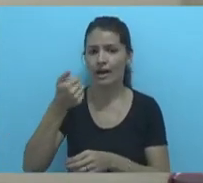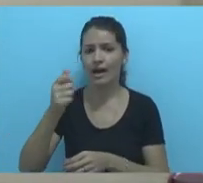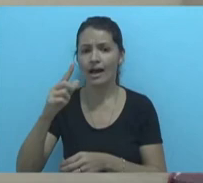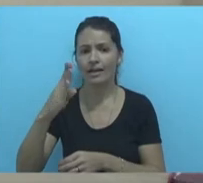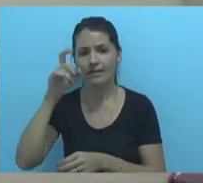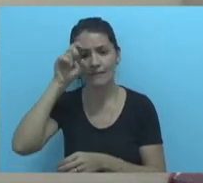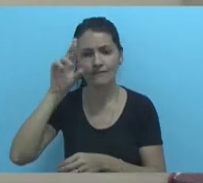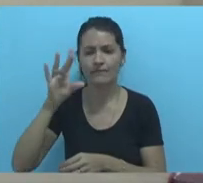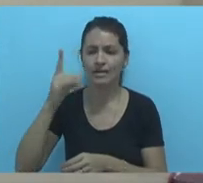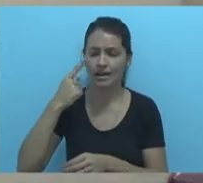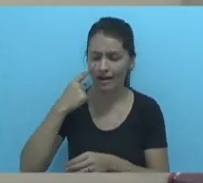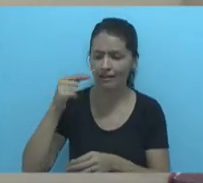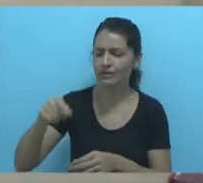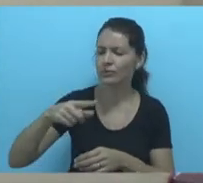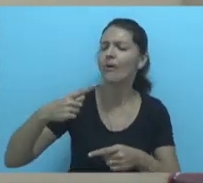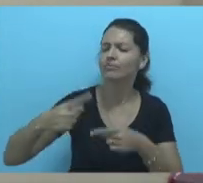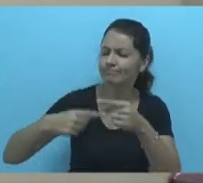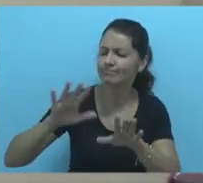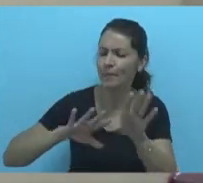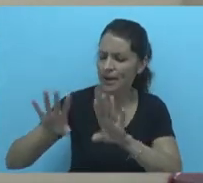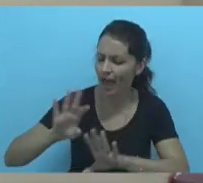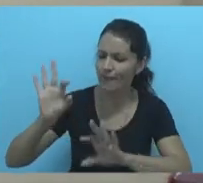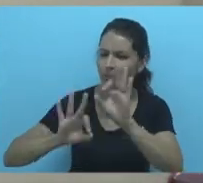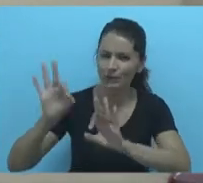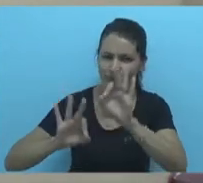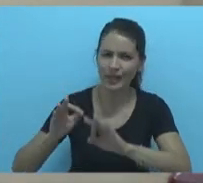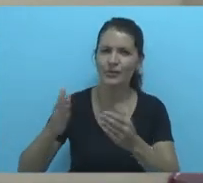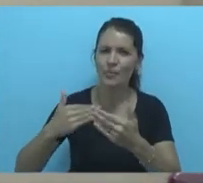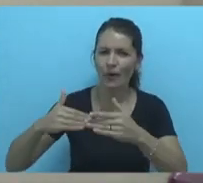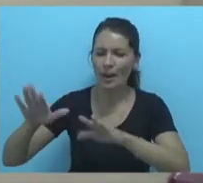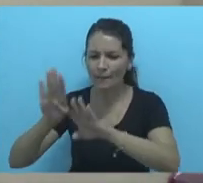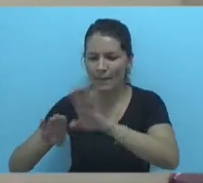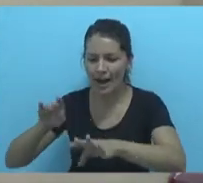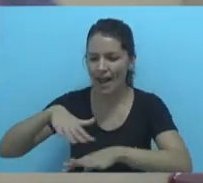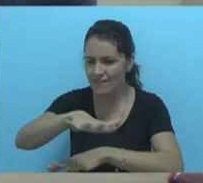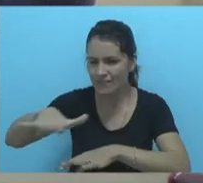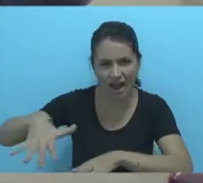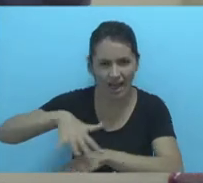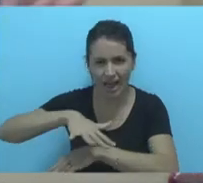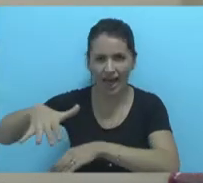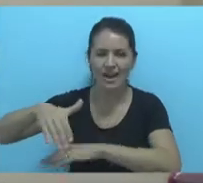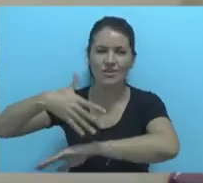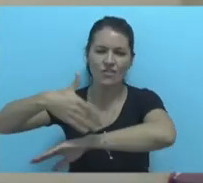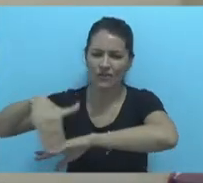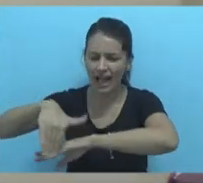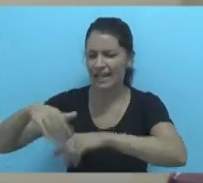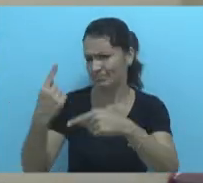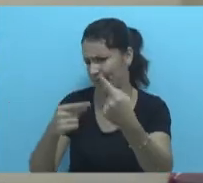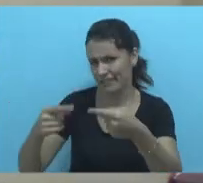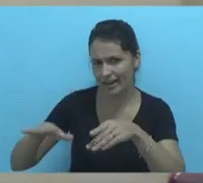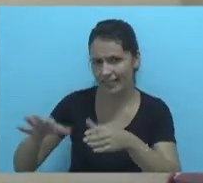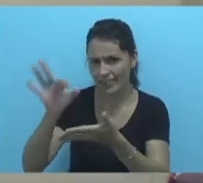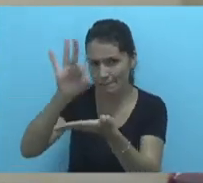ese momento, cuando estábamos desarrollando el plan de urbanización y bueno, luego de haber firmado el convenio y luego